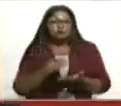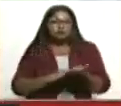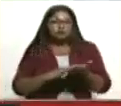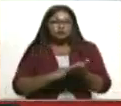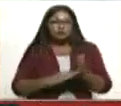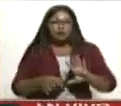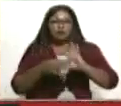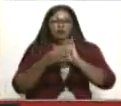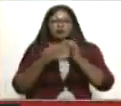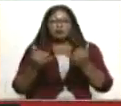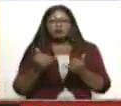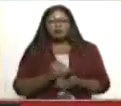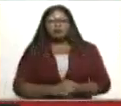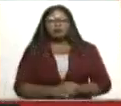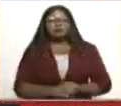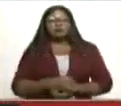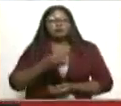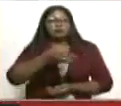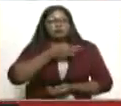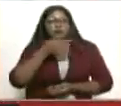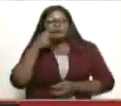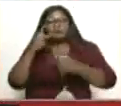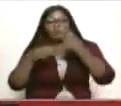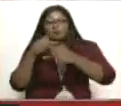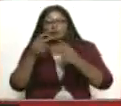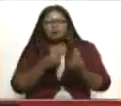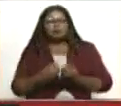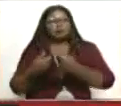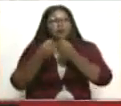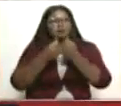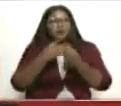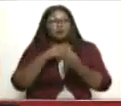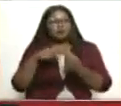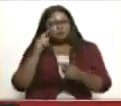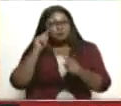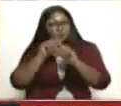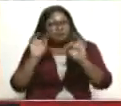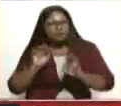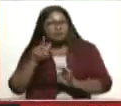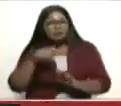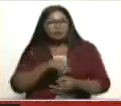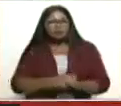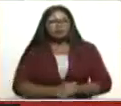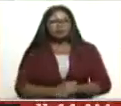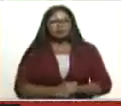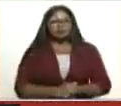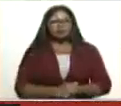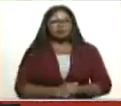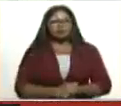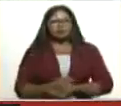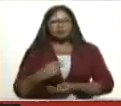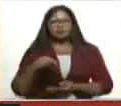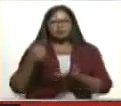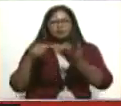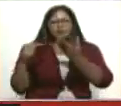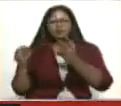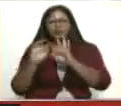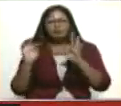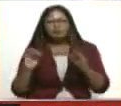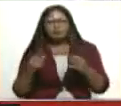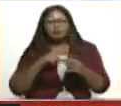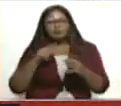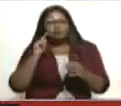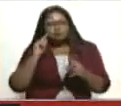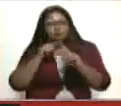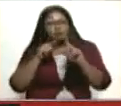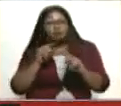alianza social, política y económica para empujar esos cambios. En distintos documentos de la mesa hemos